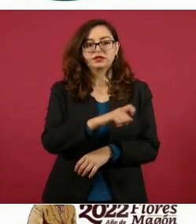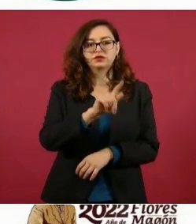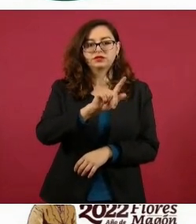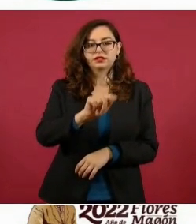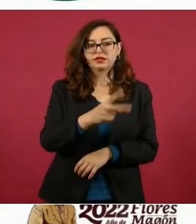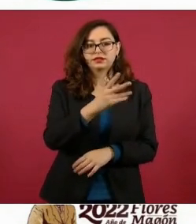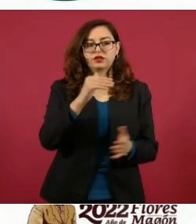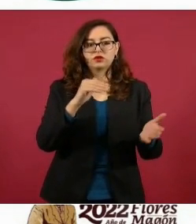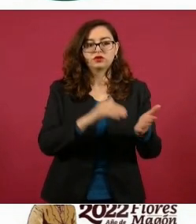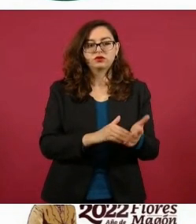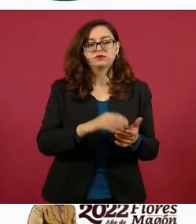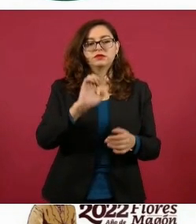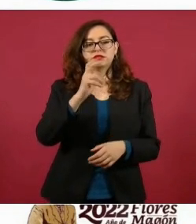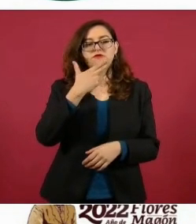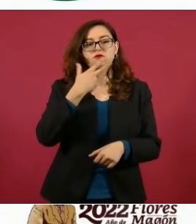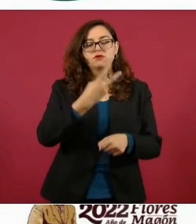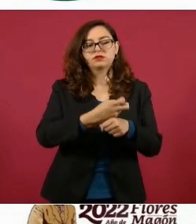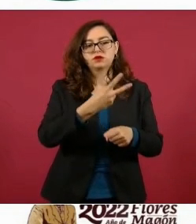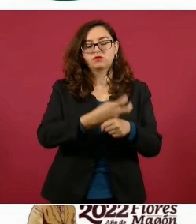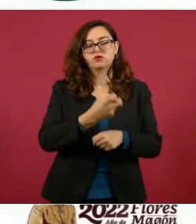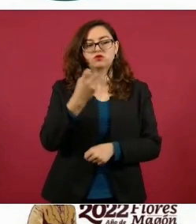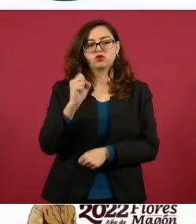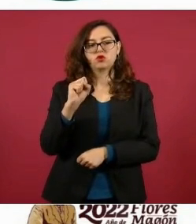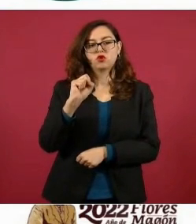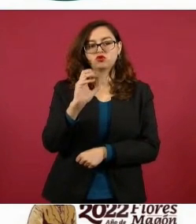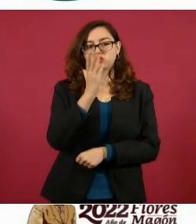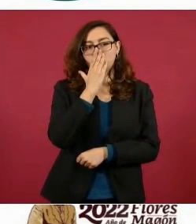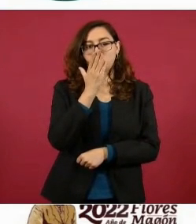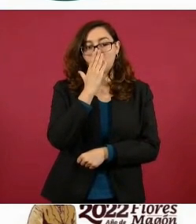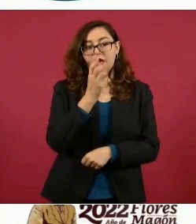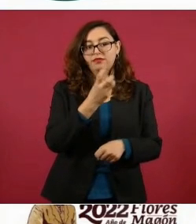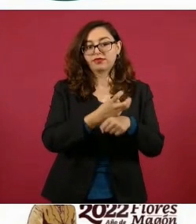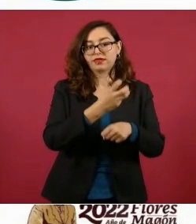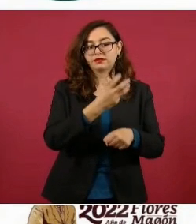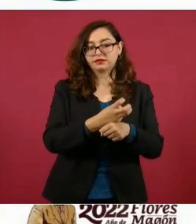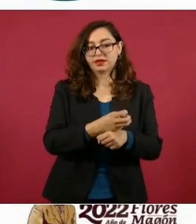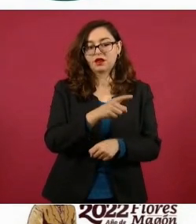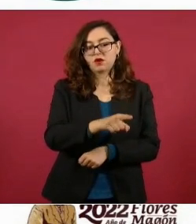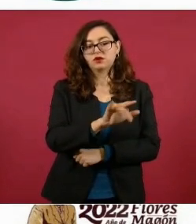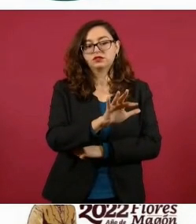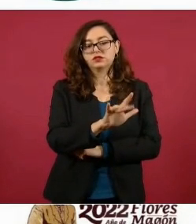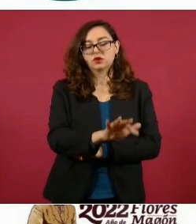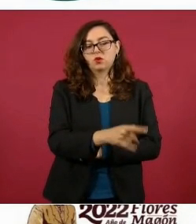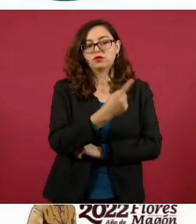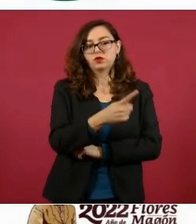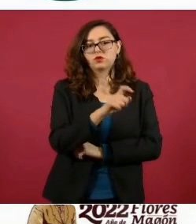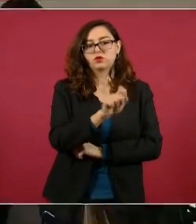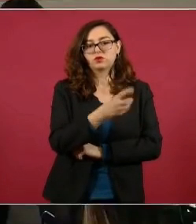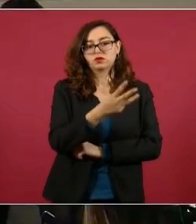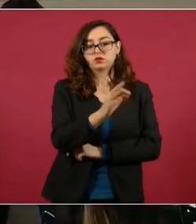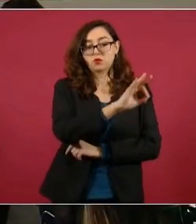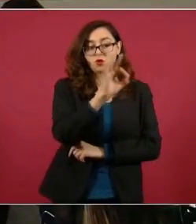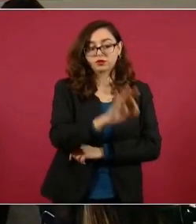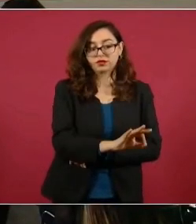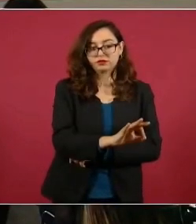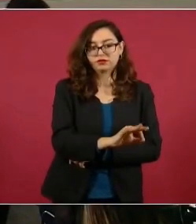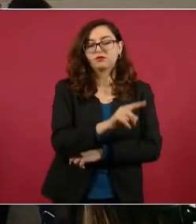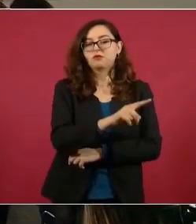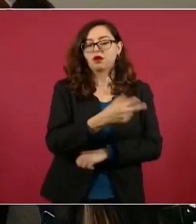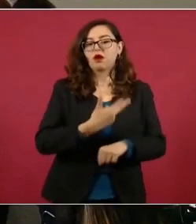segundo y Sonora tercero estos tres estados tienen el 55.3 del total adelante